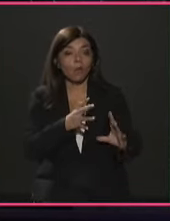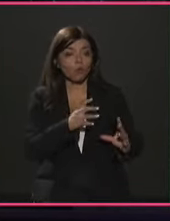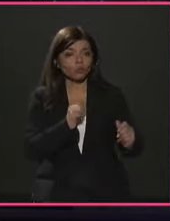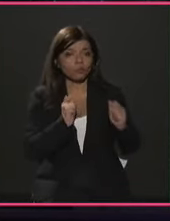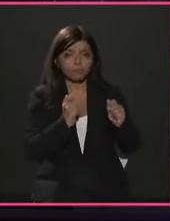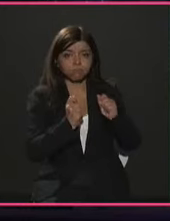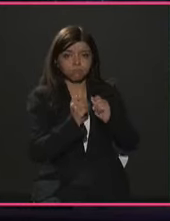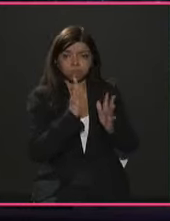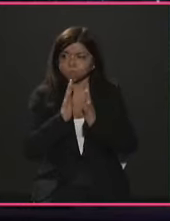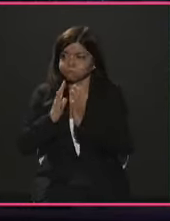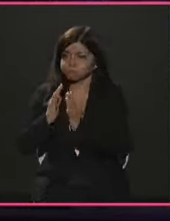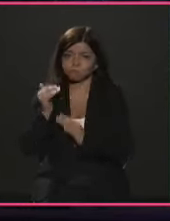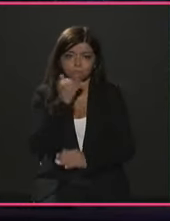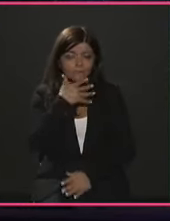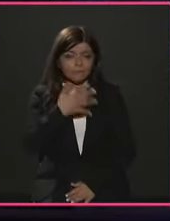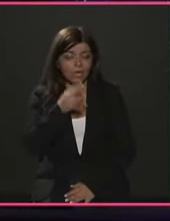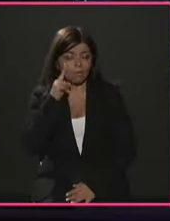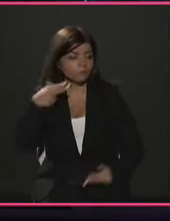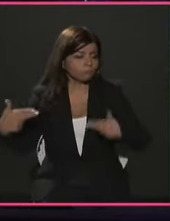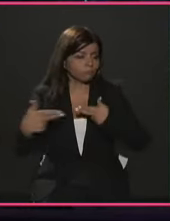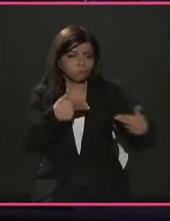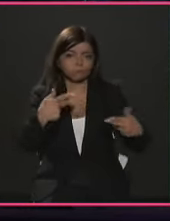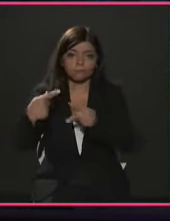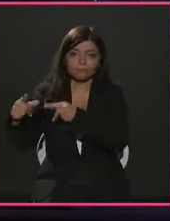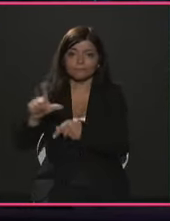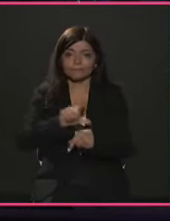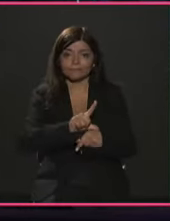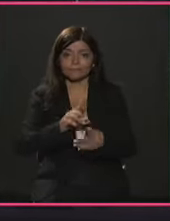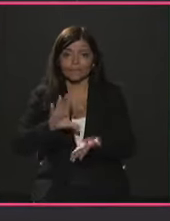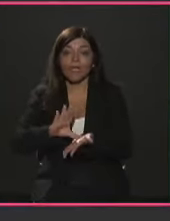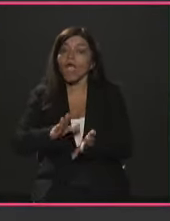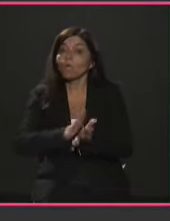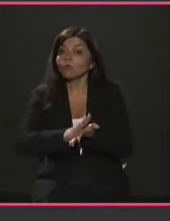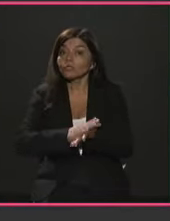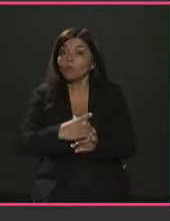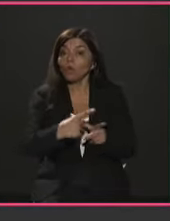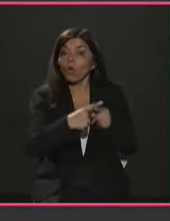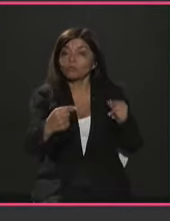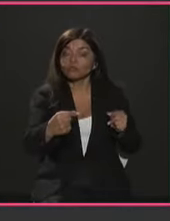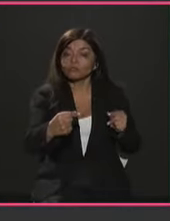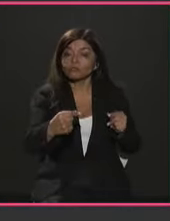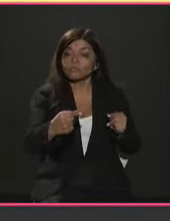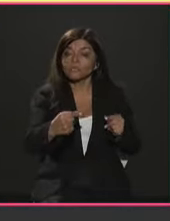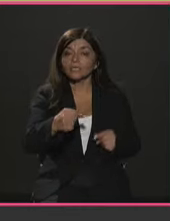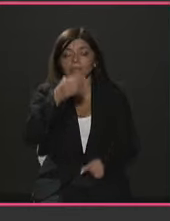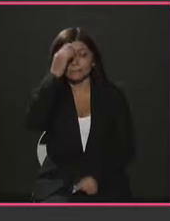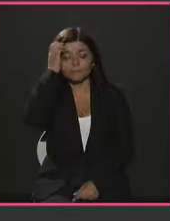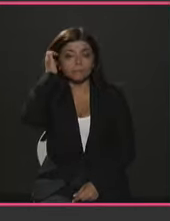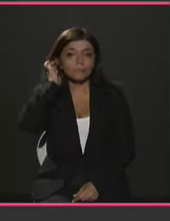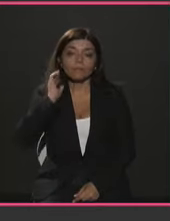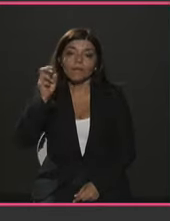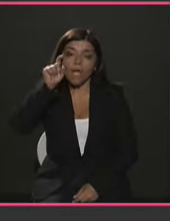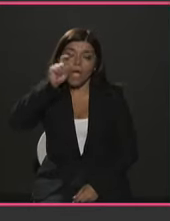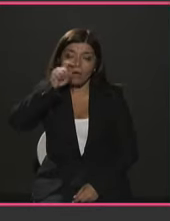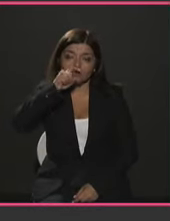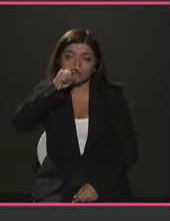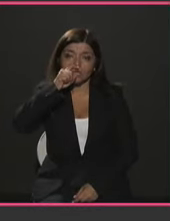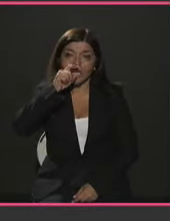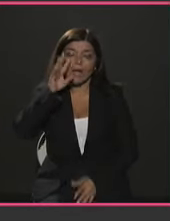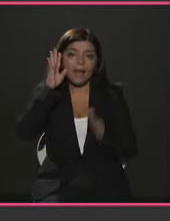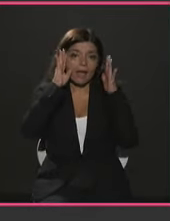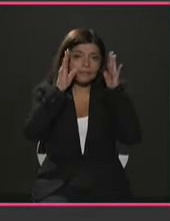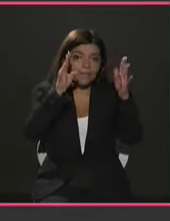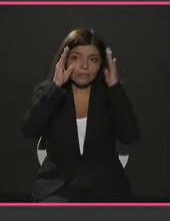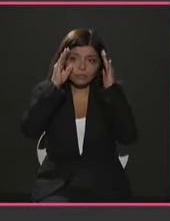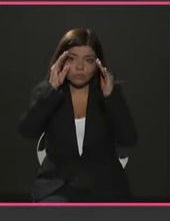de manera muy acelerada estamos viendo Guerras en distintos lugares en gasa en Ucrania la tensión geopolítica en el mundo está hoy día en